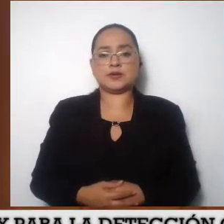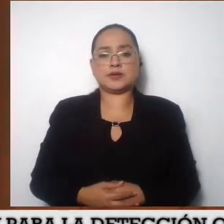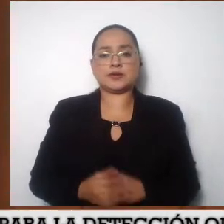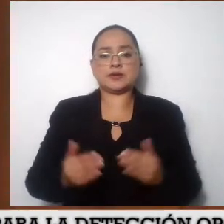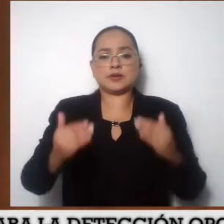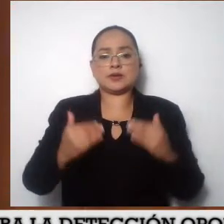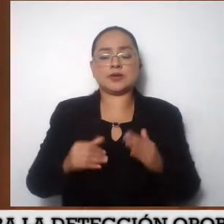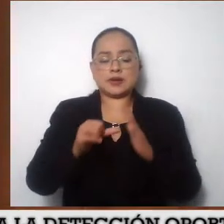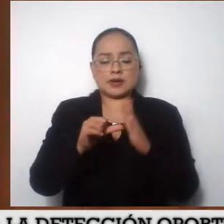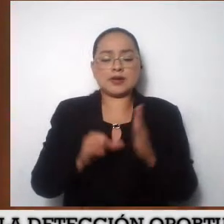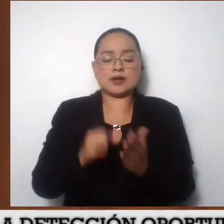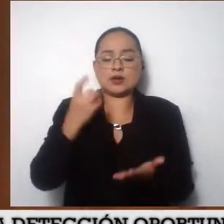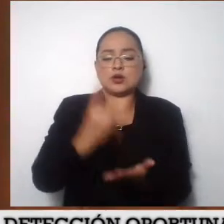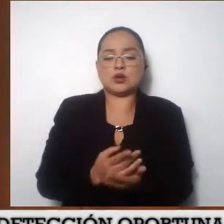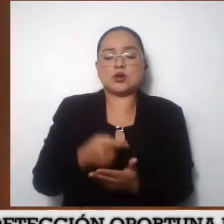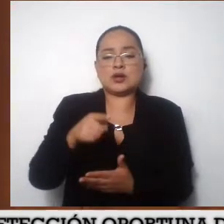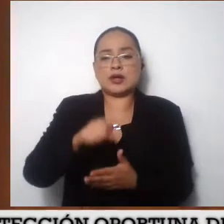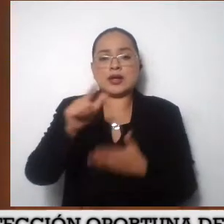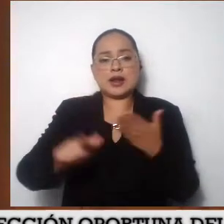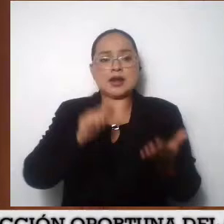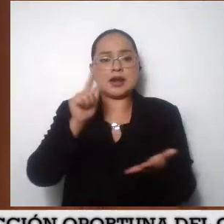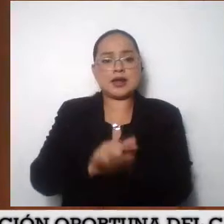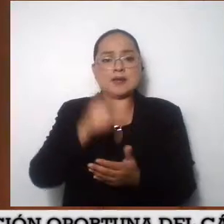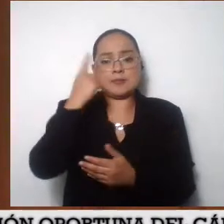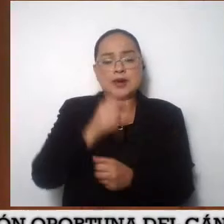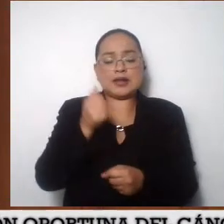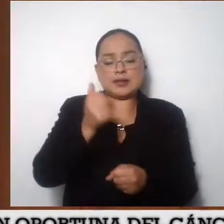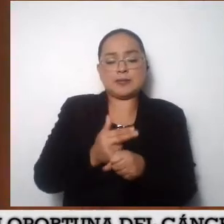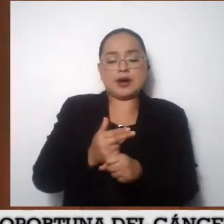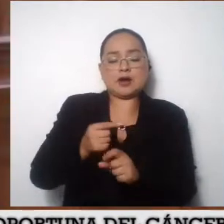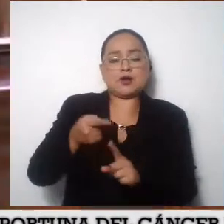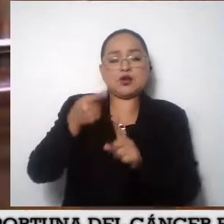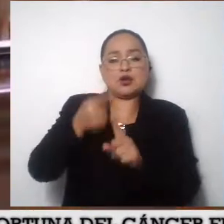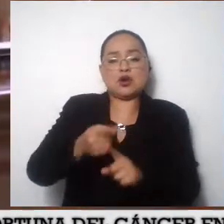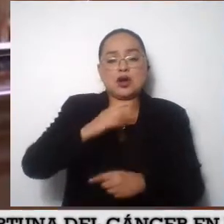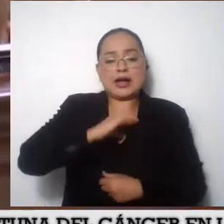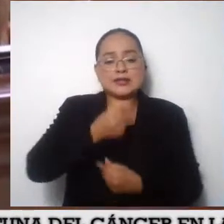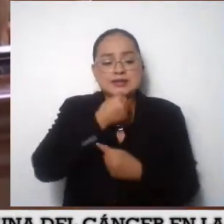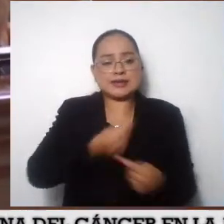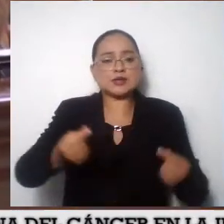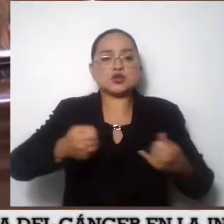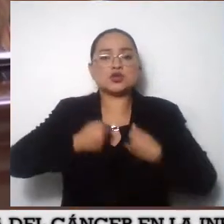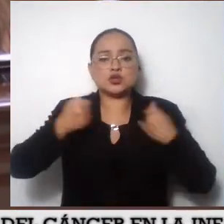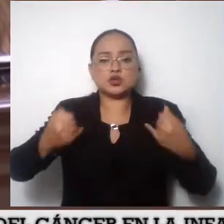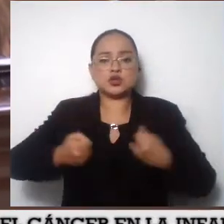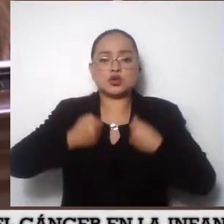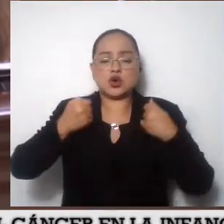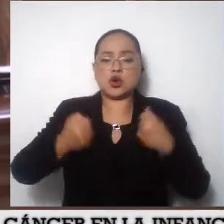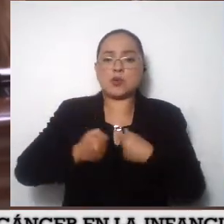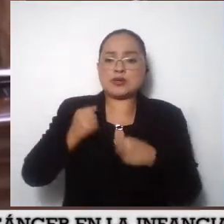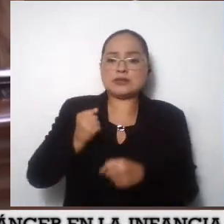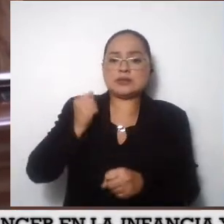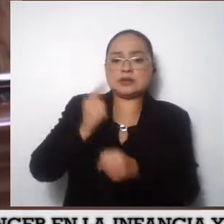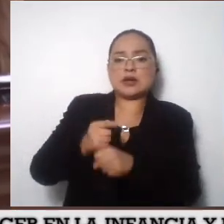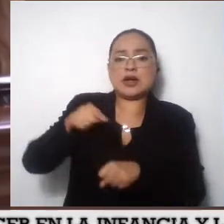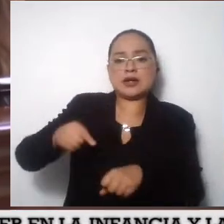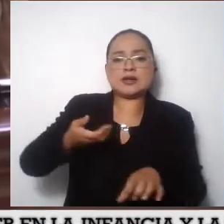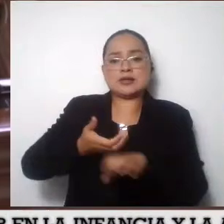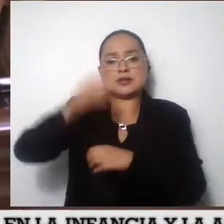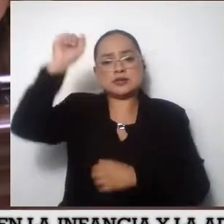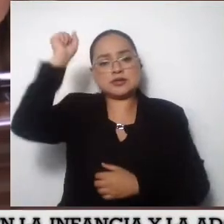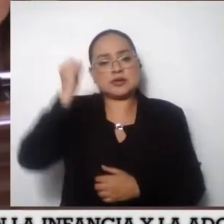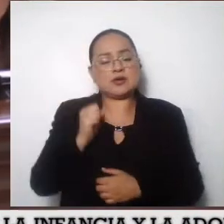Artículo único. Se expide la ley para la detección oportuna del cáncer en la infancia y adolescencia del Estado de Sinaloa, para quedar como